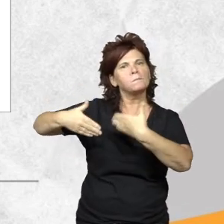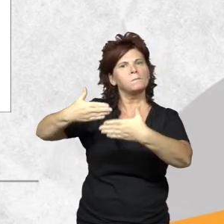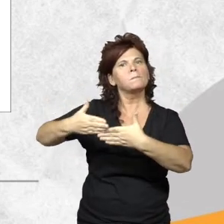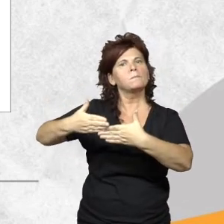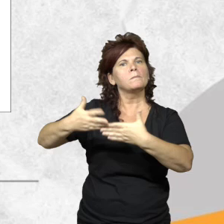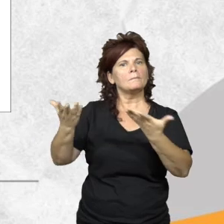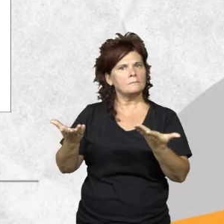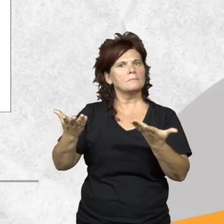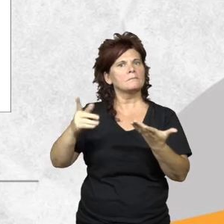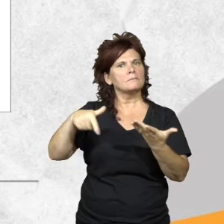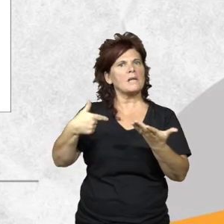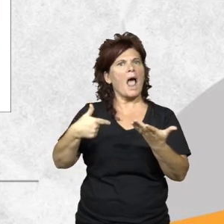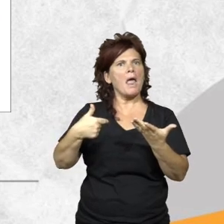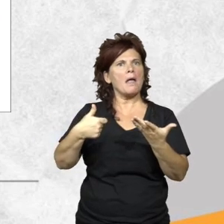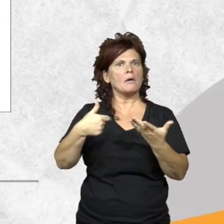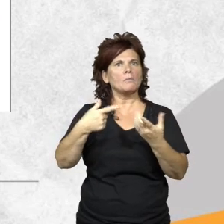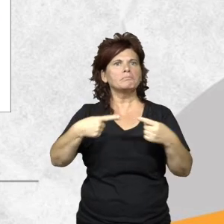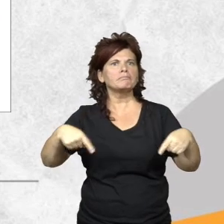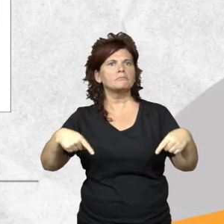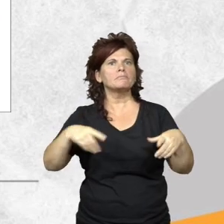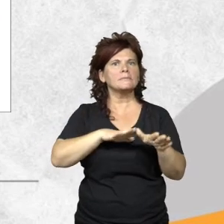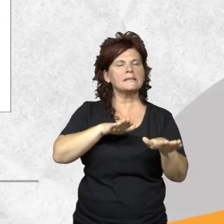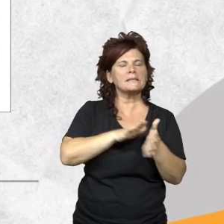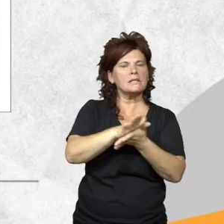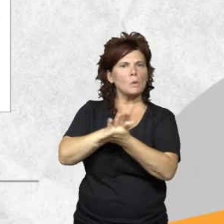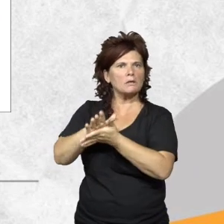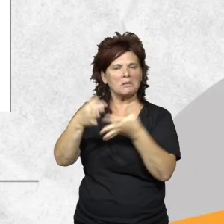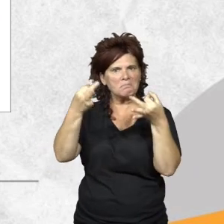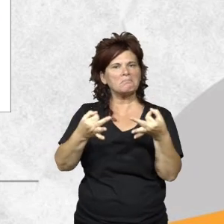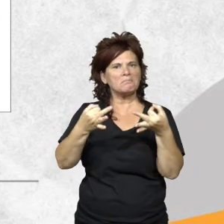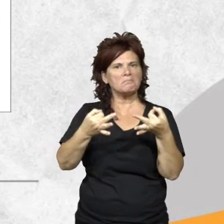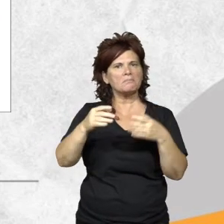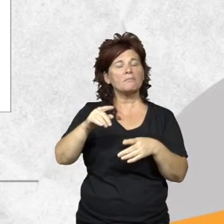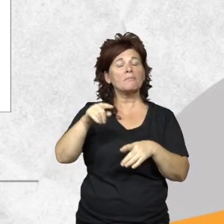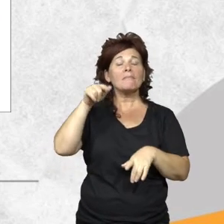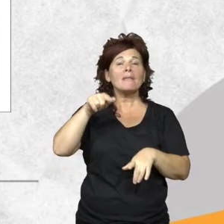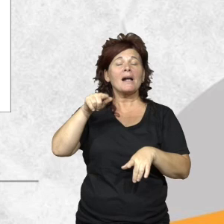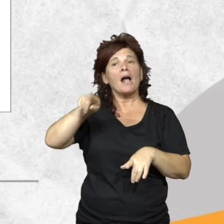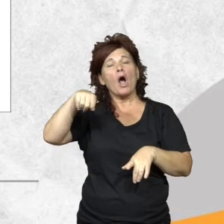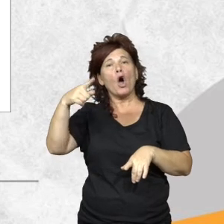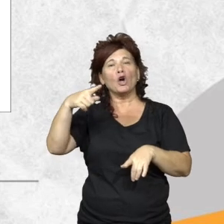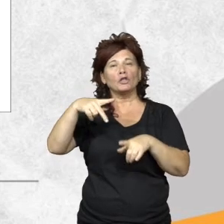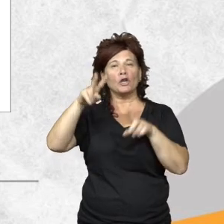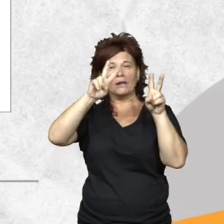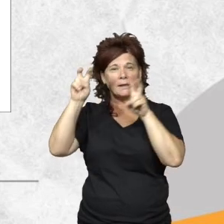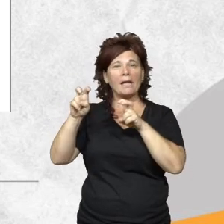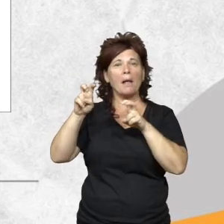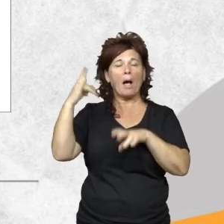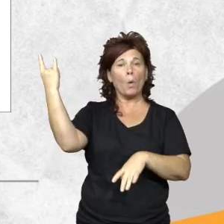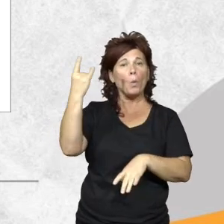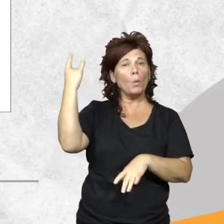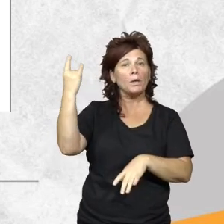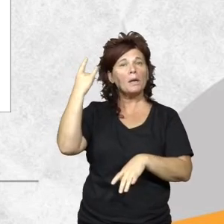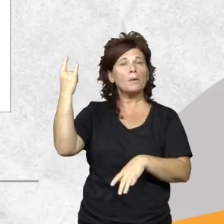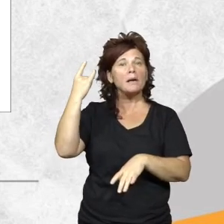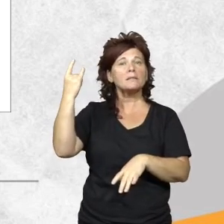generar muchas cosas. Y acá, que es otra cosa que también hicieron desde la universidad con